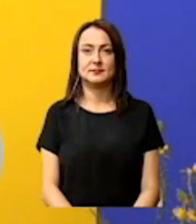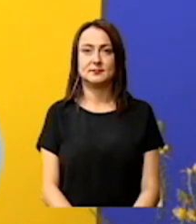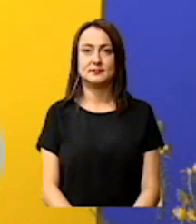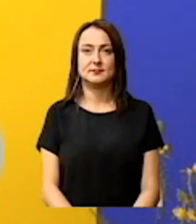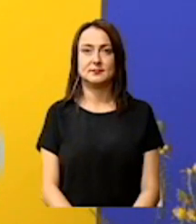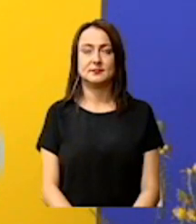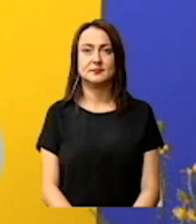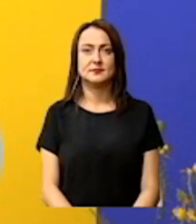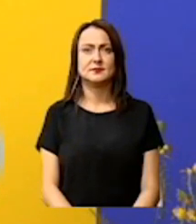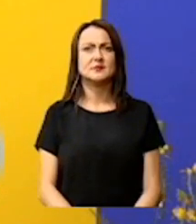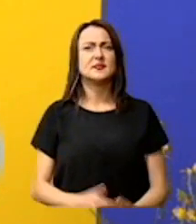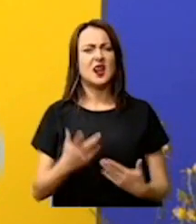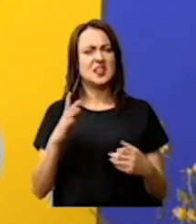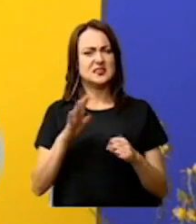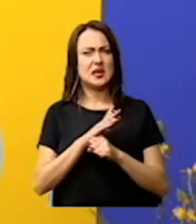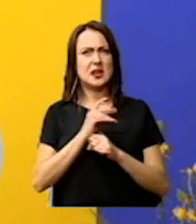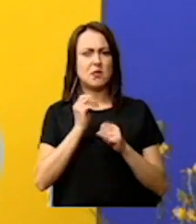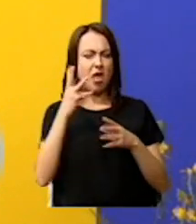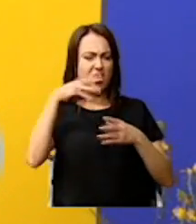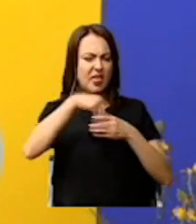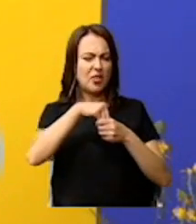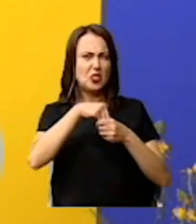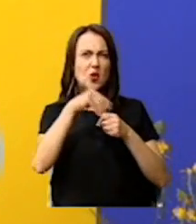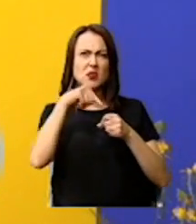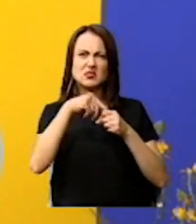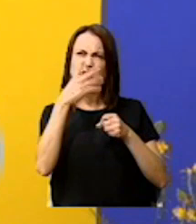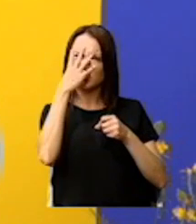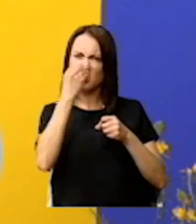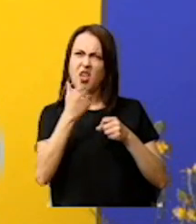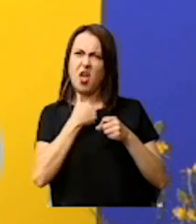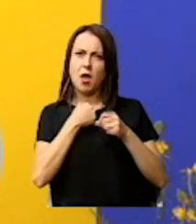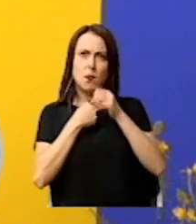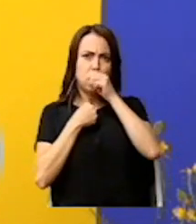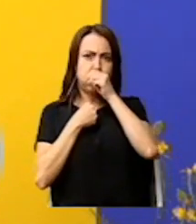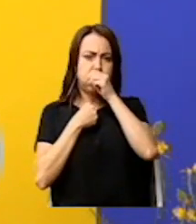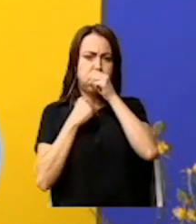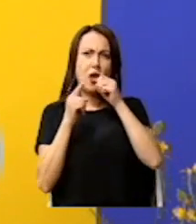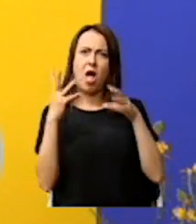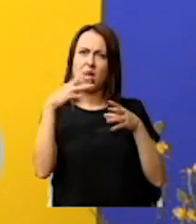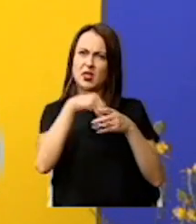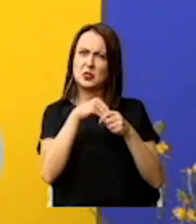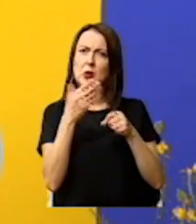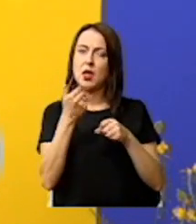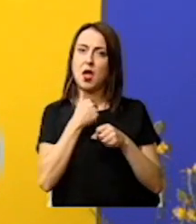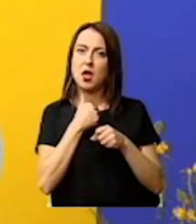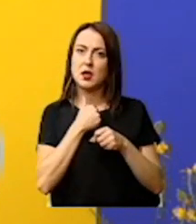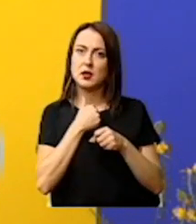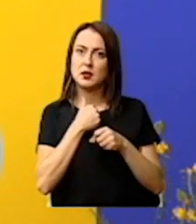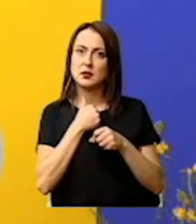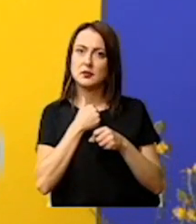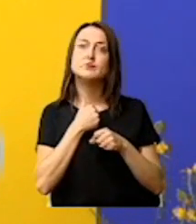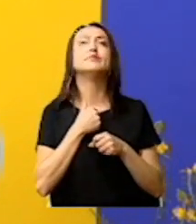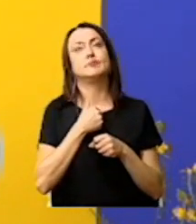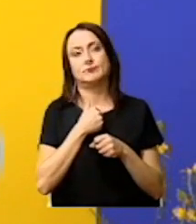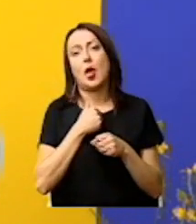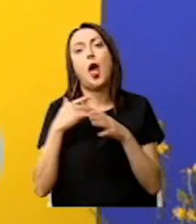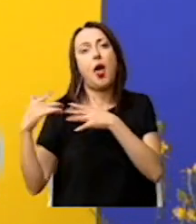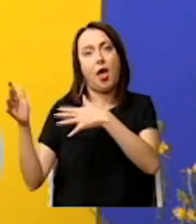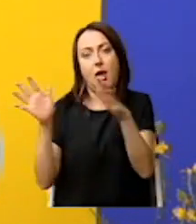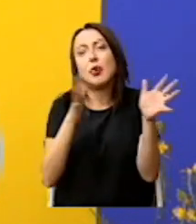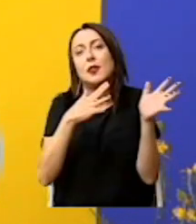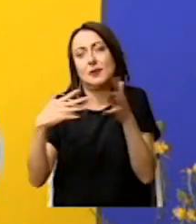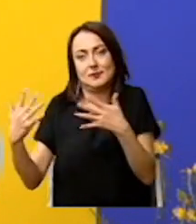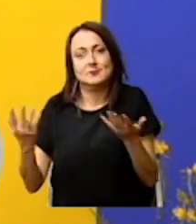¿De qué llenaría yo este globo? ¿Qué creen ustedes que tiene este globo adentro? Aire, muy